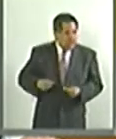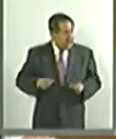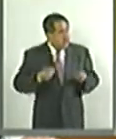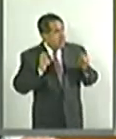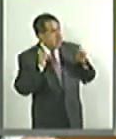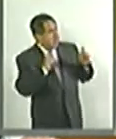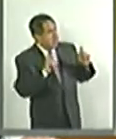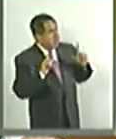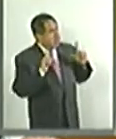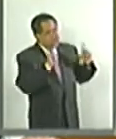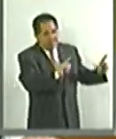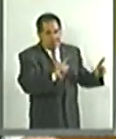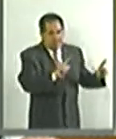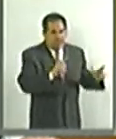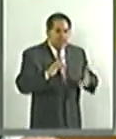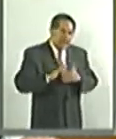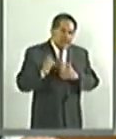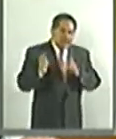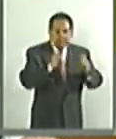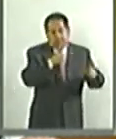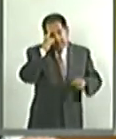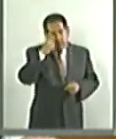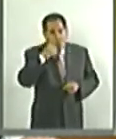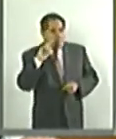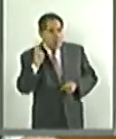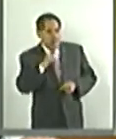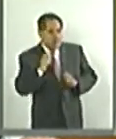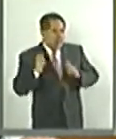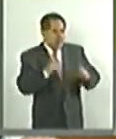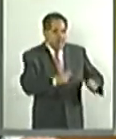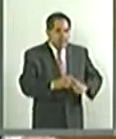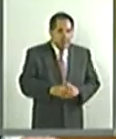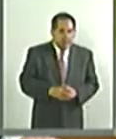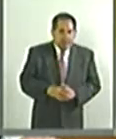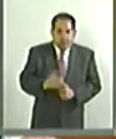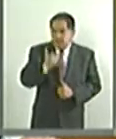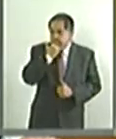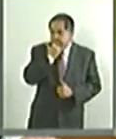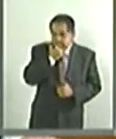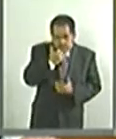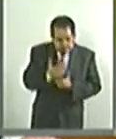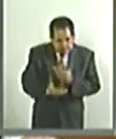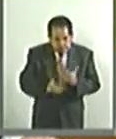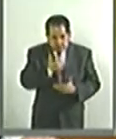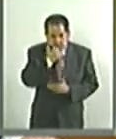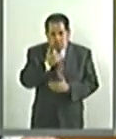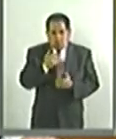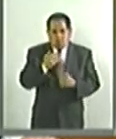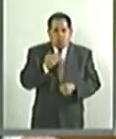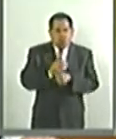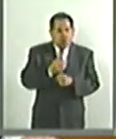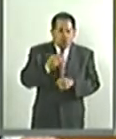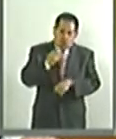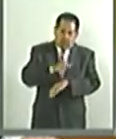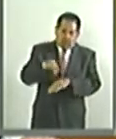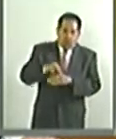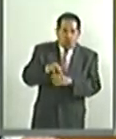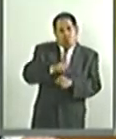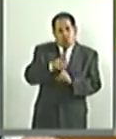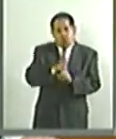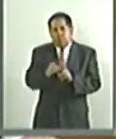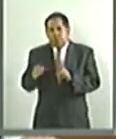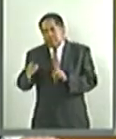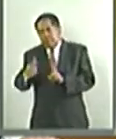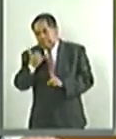este que amablemente nos hicieron favor de otorgar. Perdón por haber usado con este otro fin